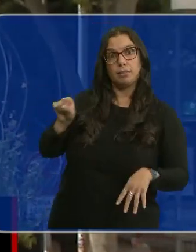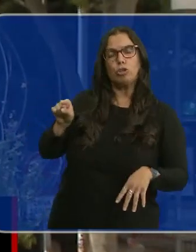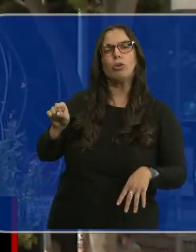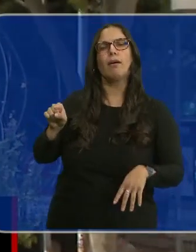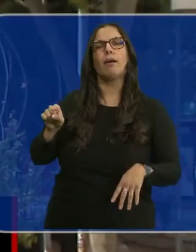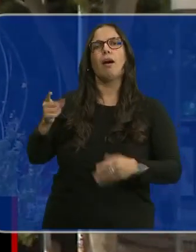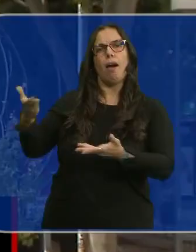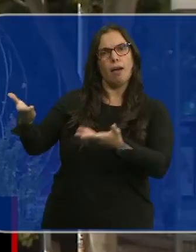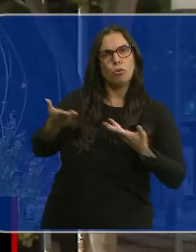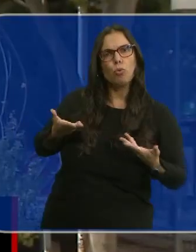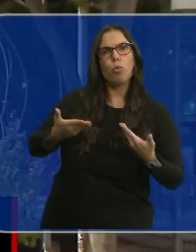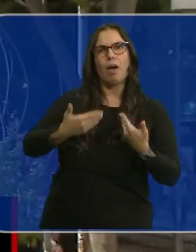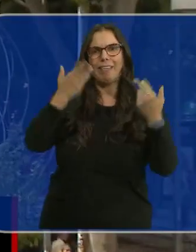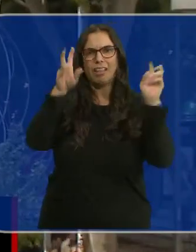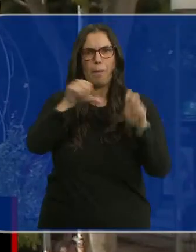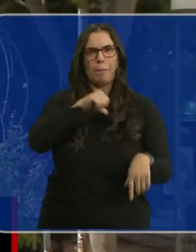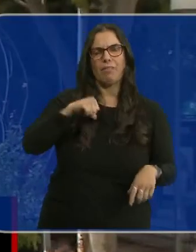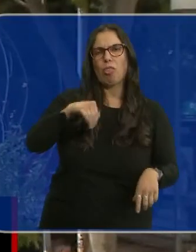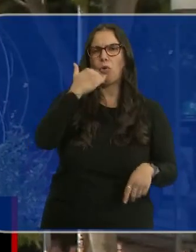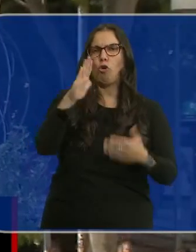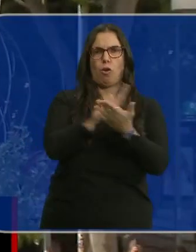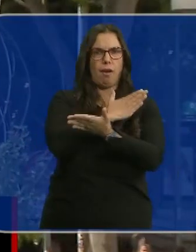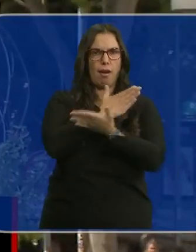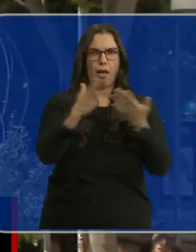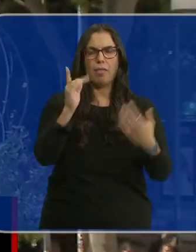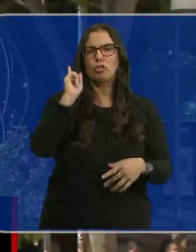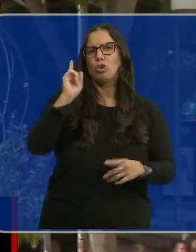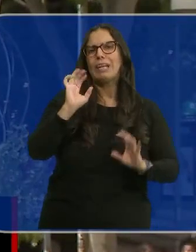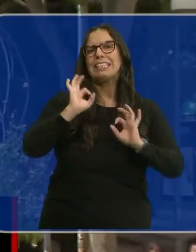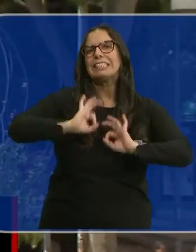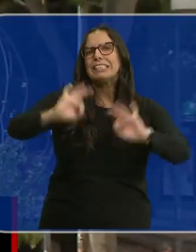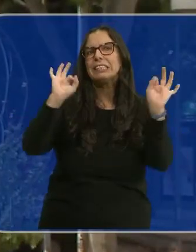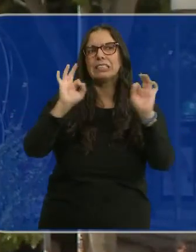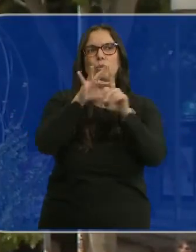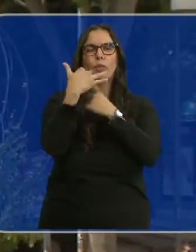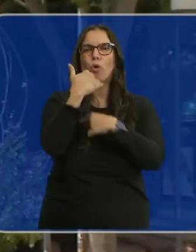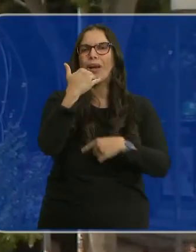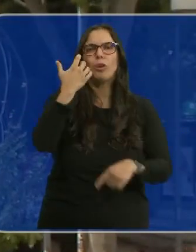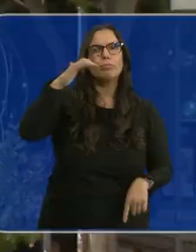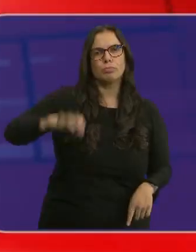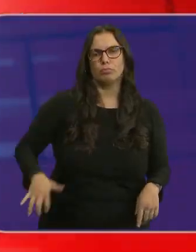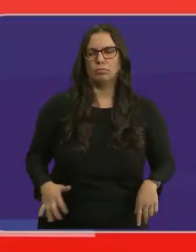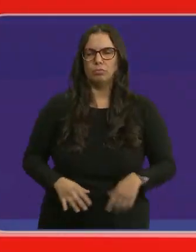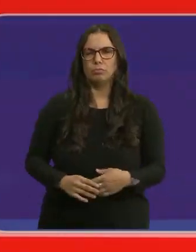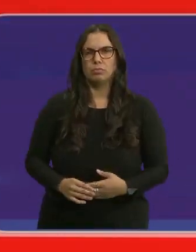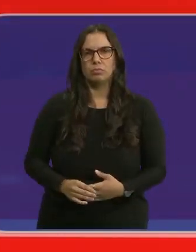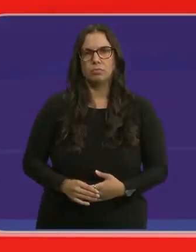Cristina Álvarez, le ayudase en asuntos privados, salvo en alguna situación excepcional.